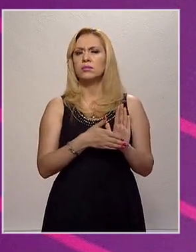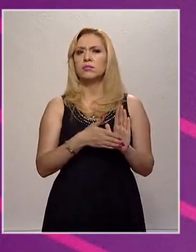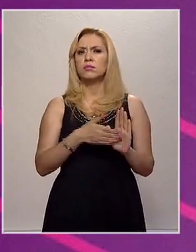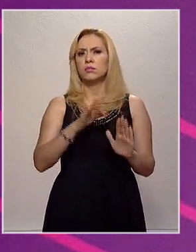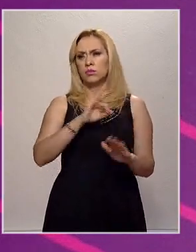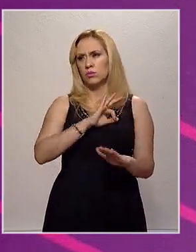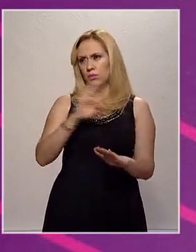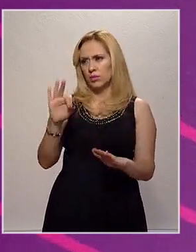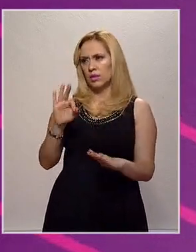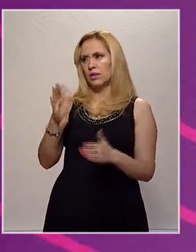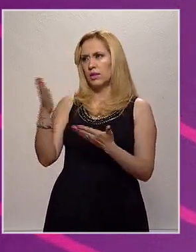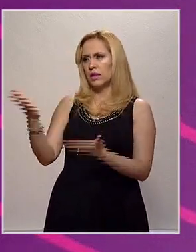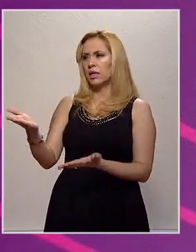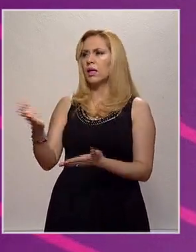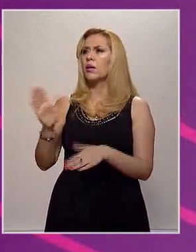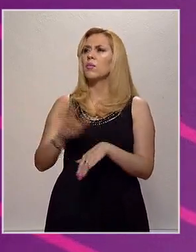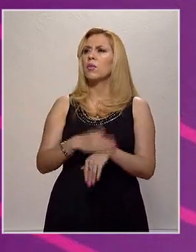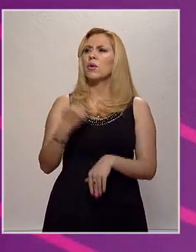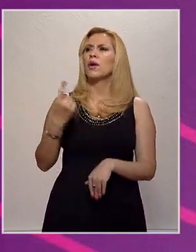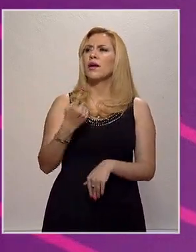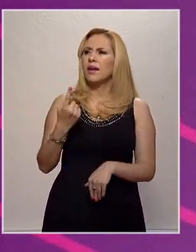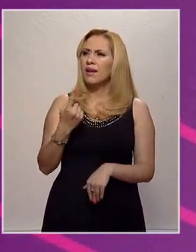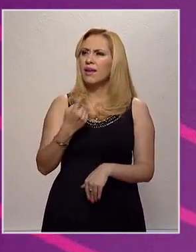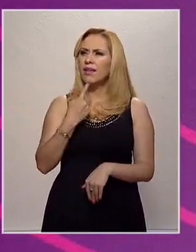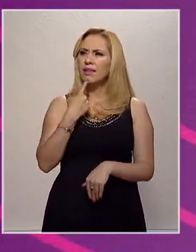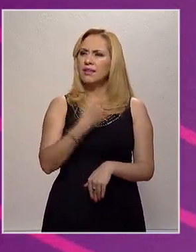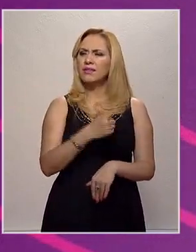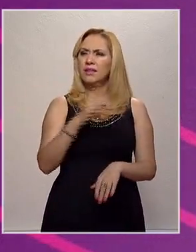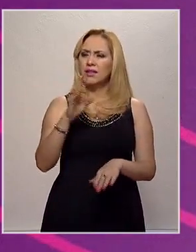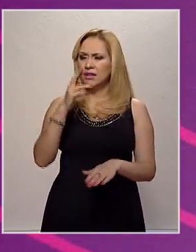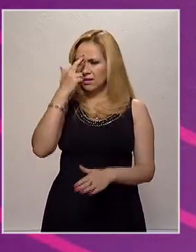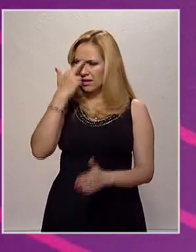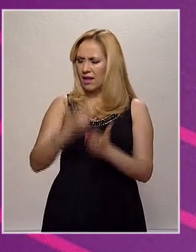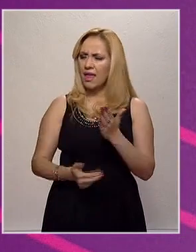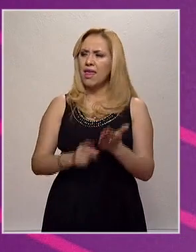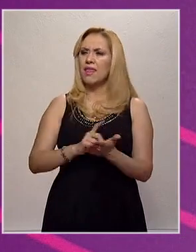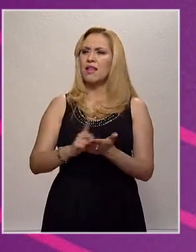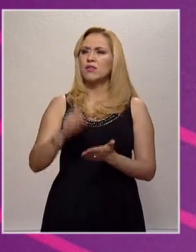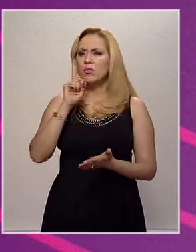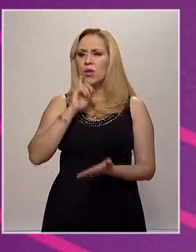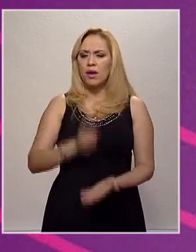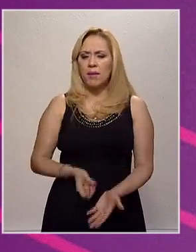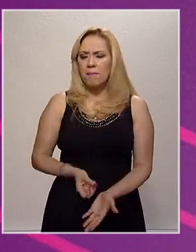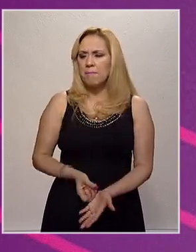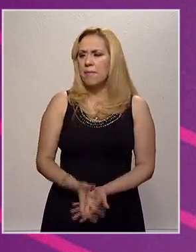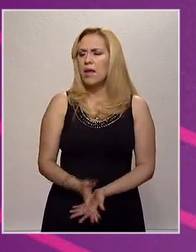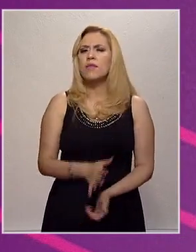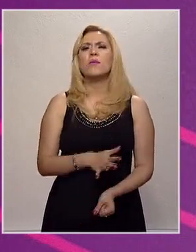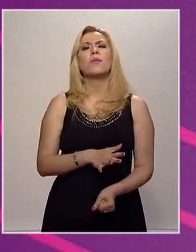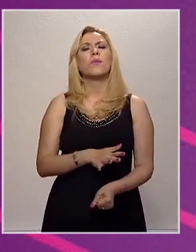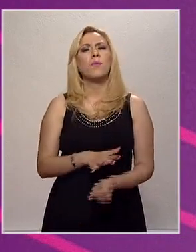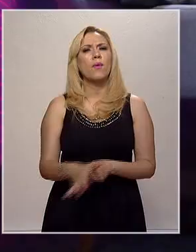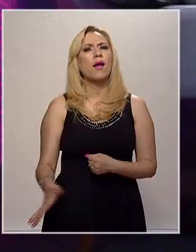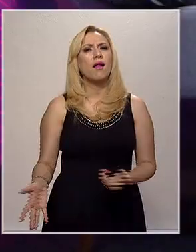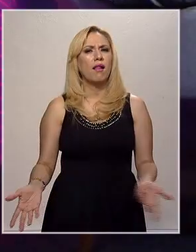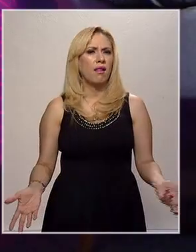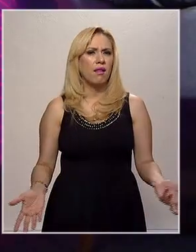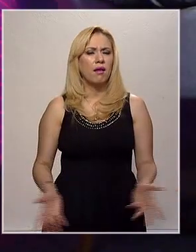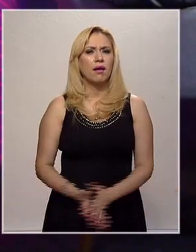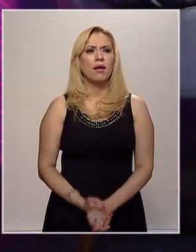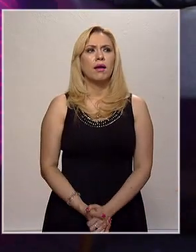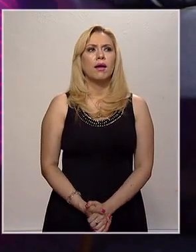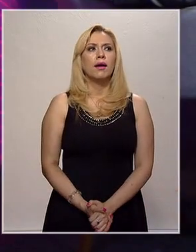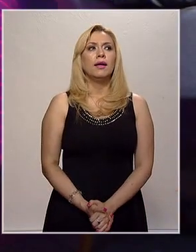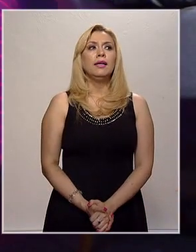nos podrías decir por qué llamar la violación de los derechos de las mujeres en el parto. ¿Cuál es la respuesta ahí? Bueno,